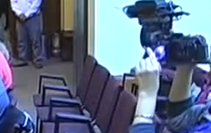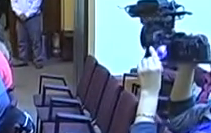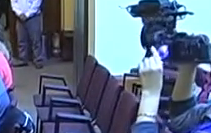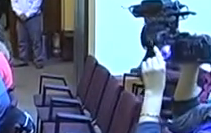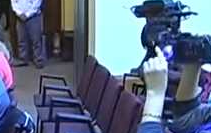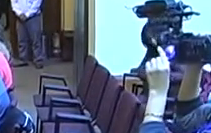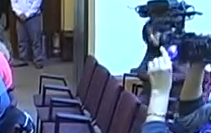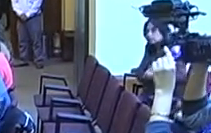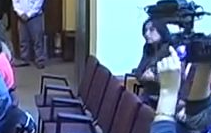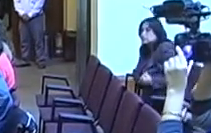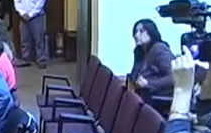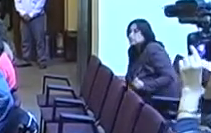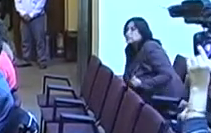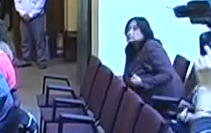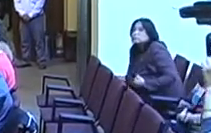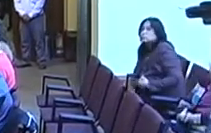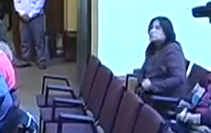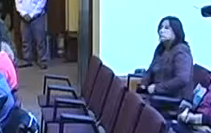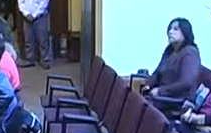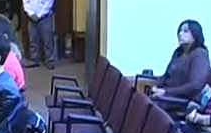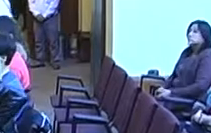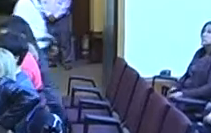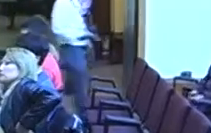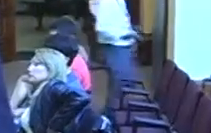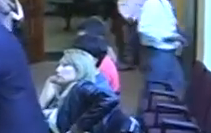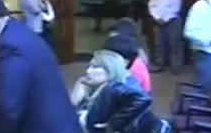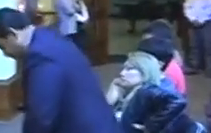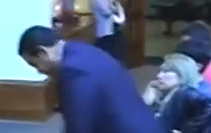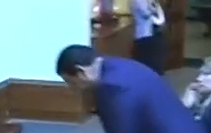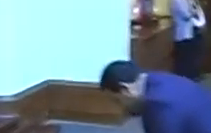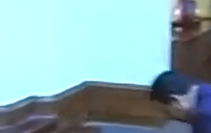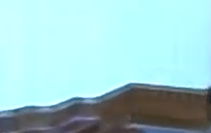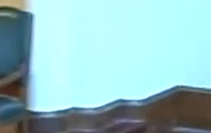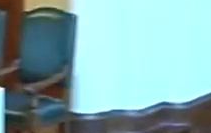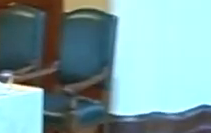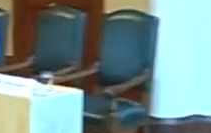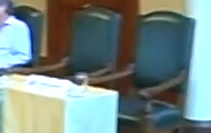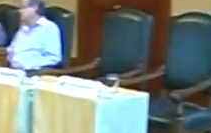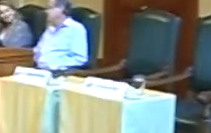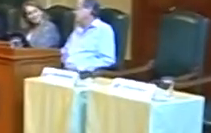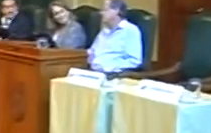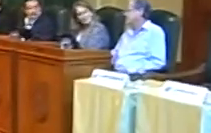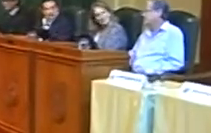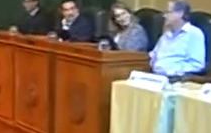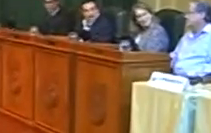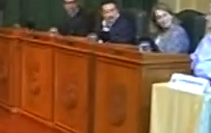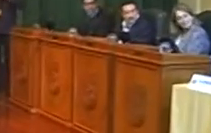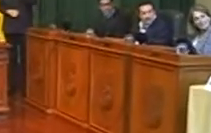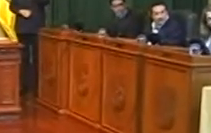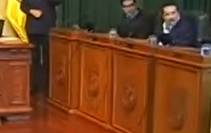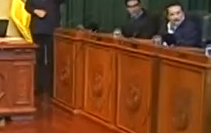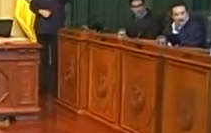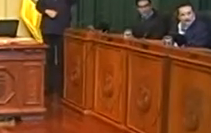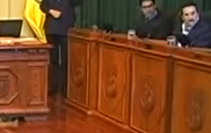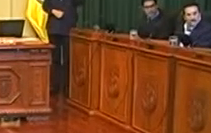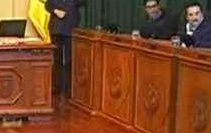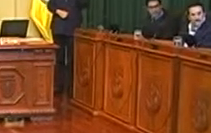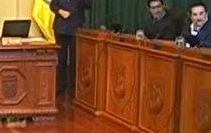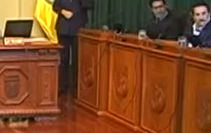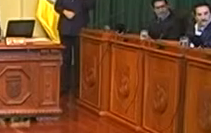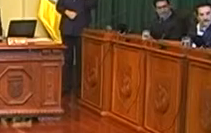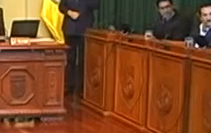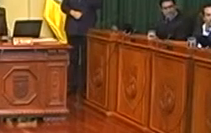lo están siguiendo. El señor alcalde, gracias, está acompañado por la señorita Wendy Pacheco Santamaría, que